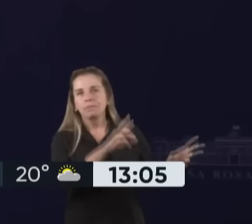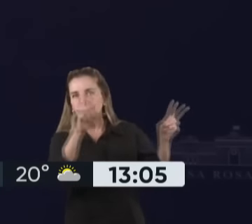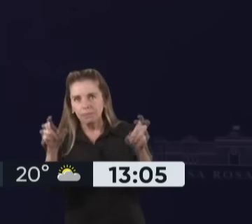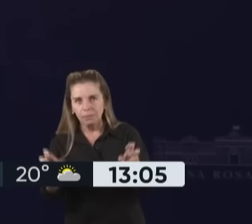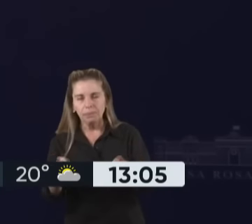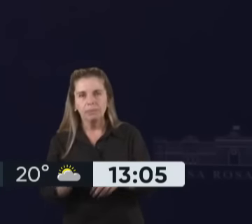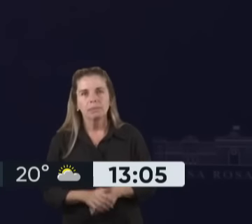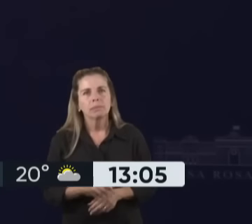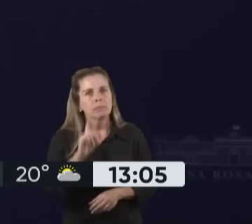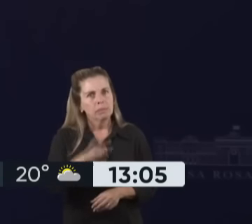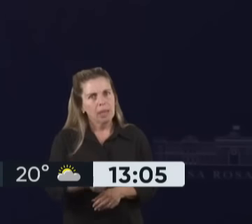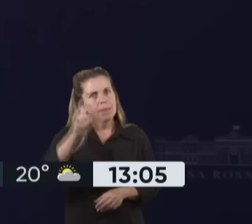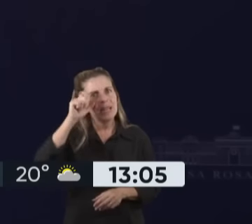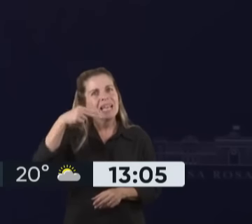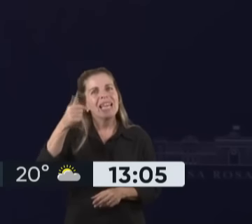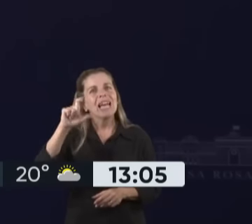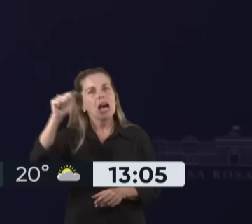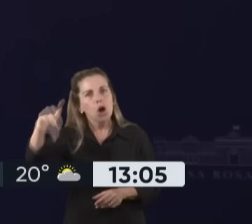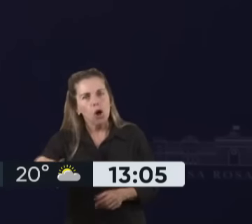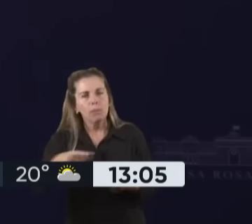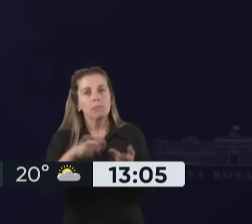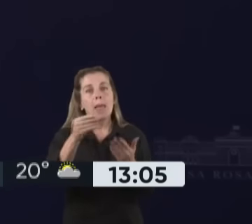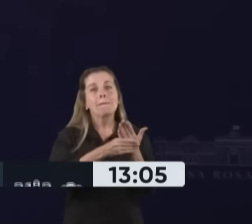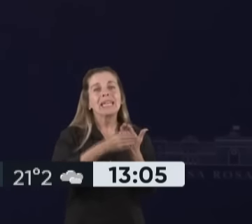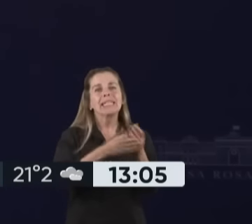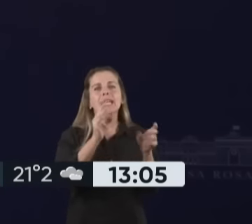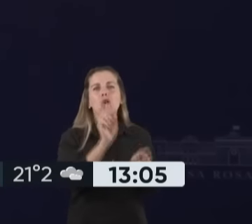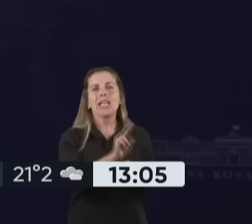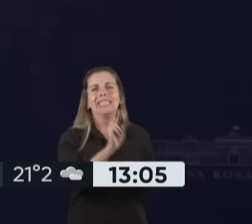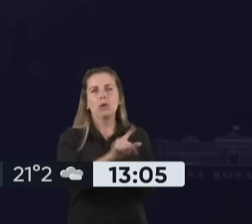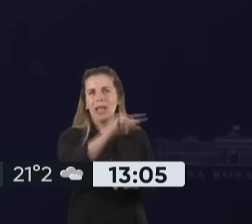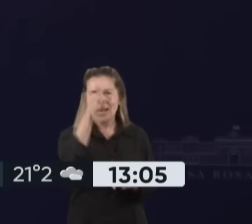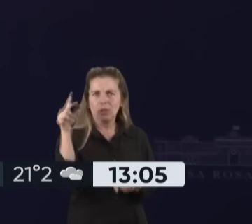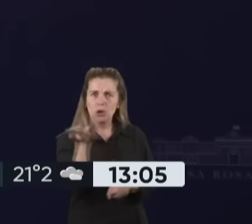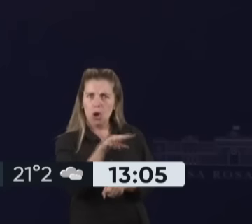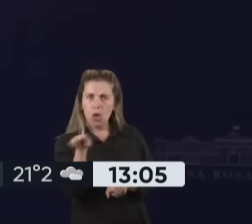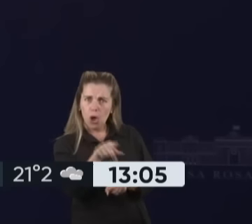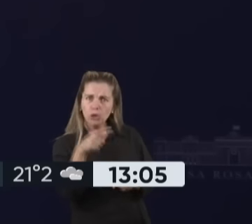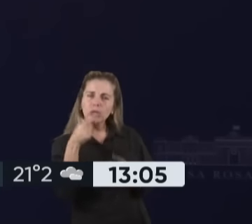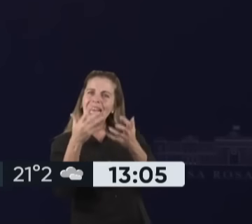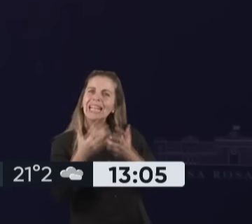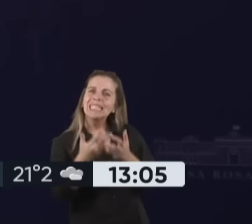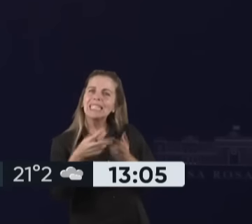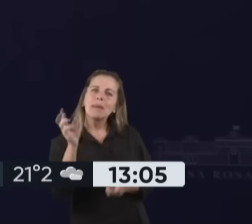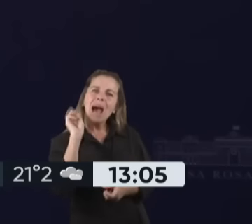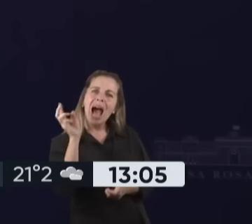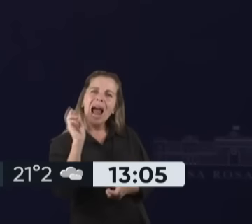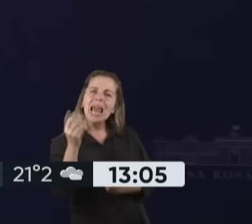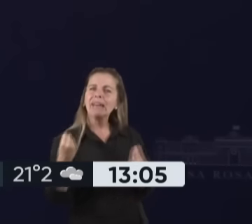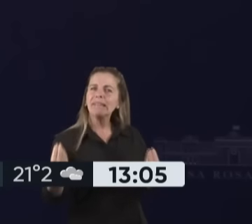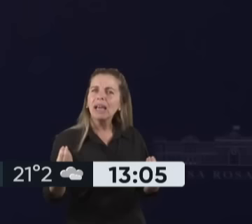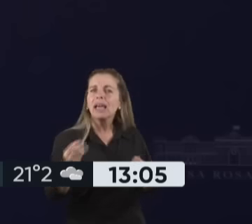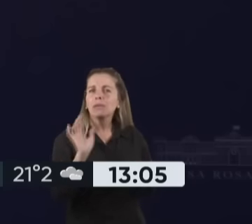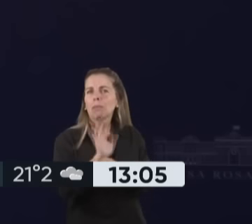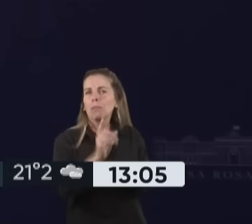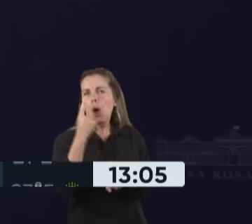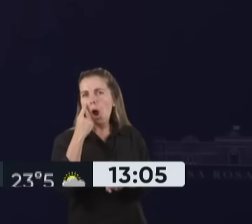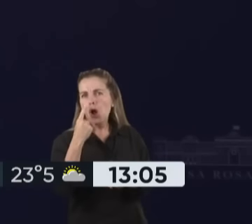que el ENACOM y el Ministerio de Seguridad Nacional va a poner en marcha el sistema de alerta temprana, conocido